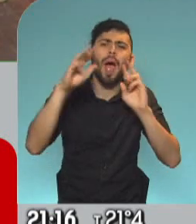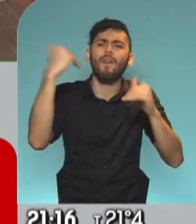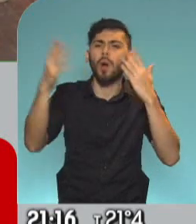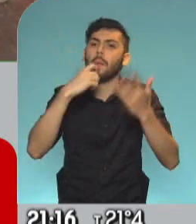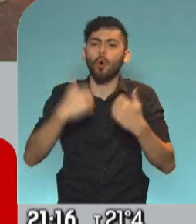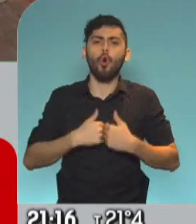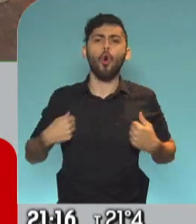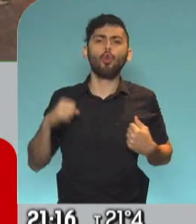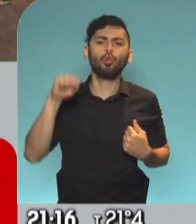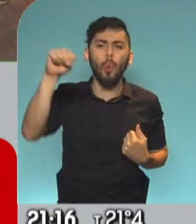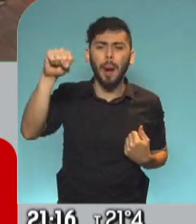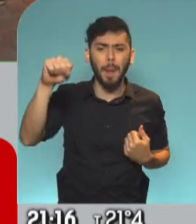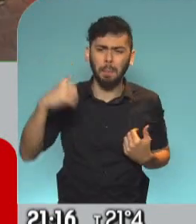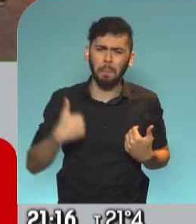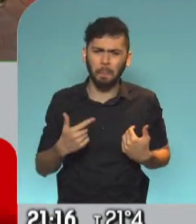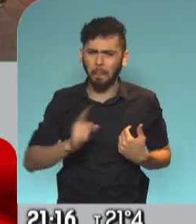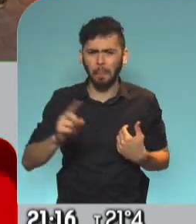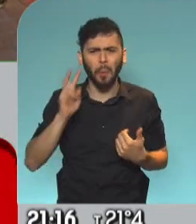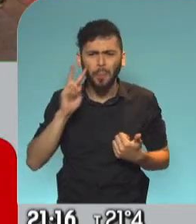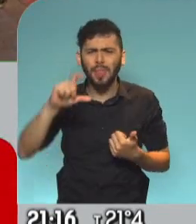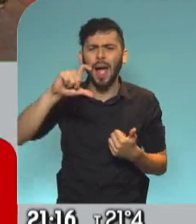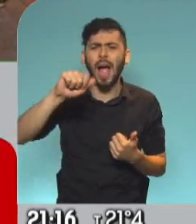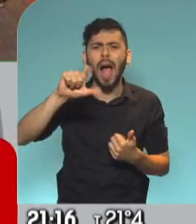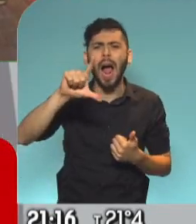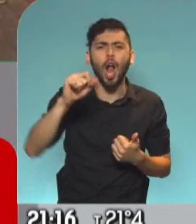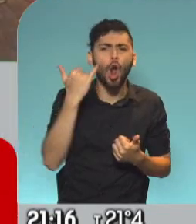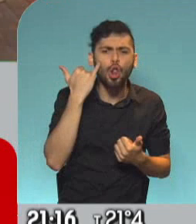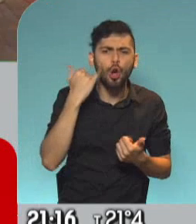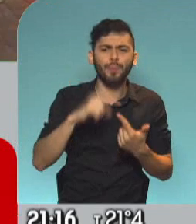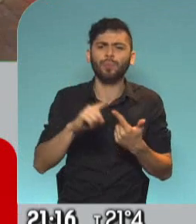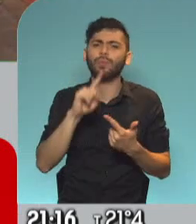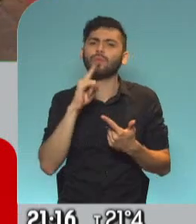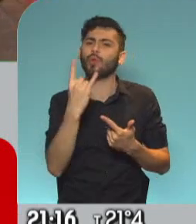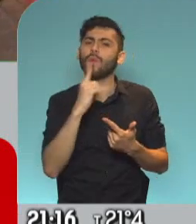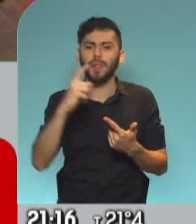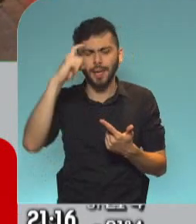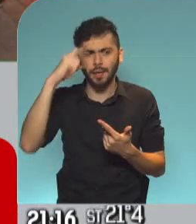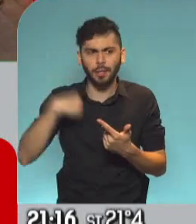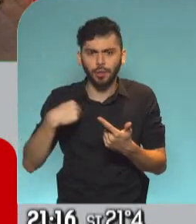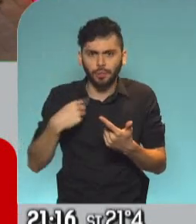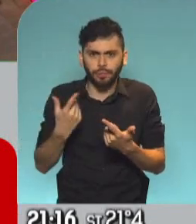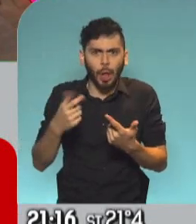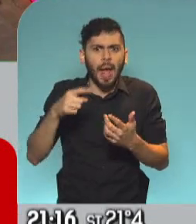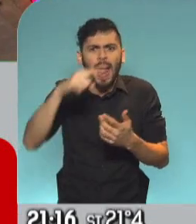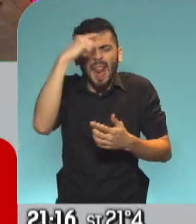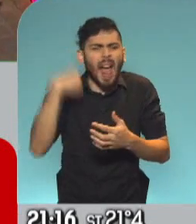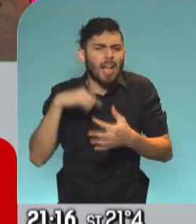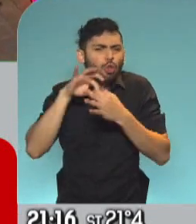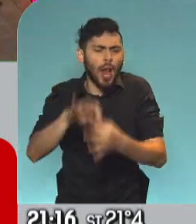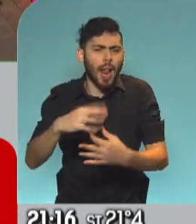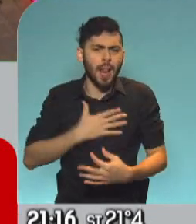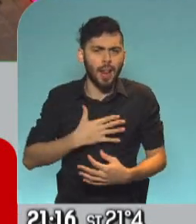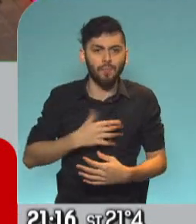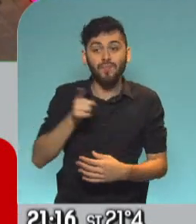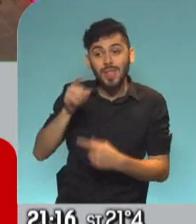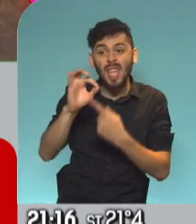Superman, pero yo no, yo crecí con Caló y con Tute, con toda esta gente que me marcó del símbolo nacional. Quino es diferente porque tiene